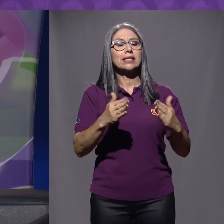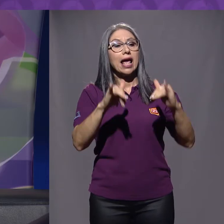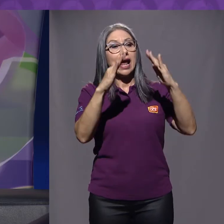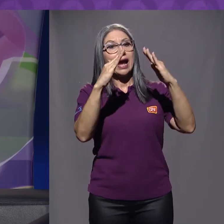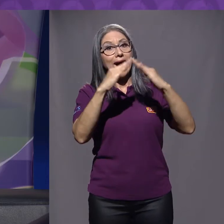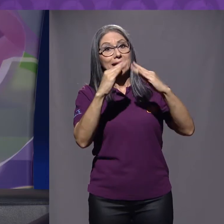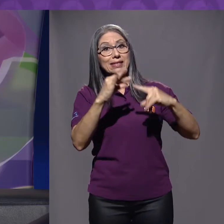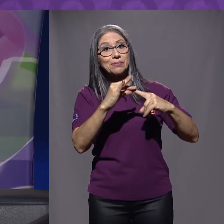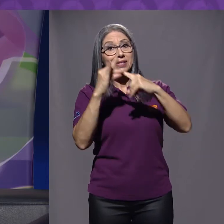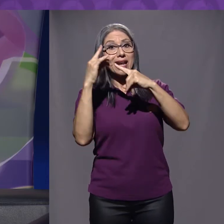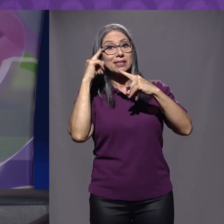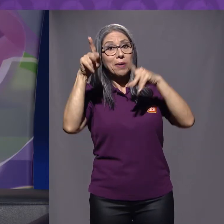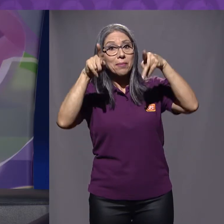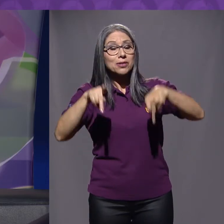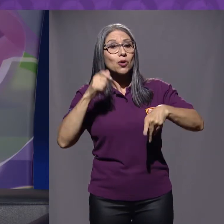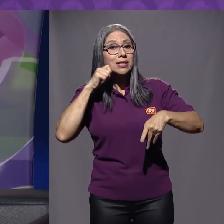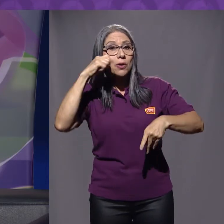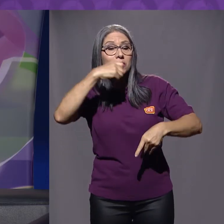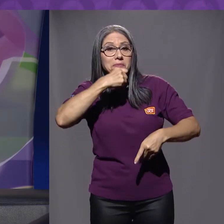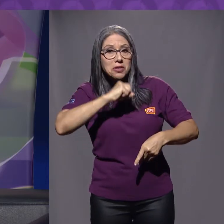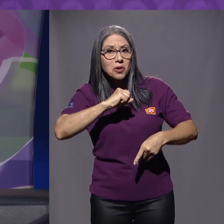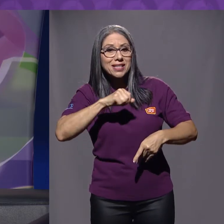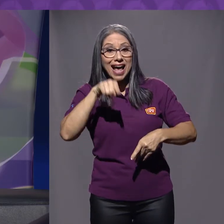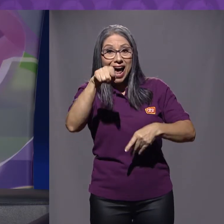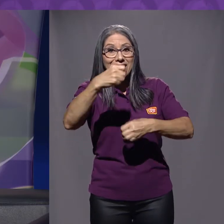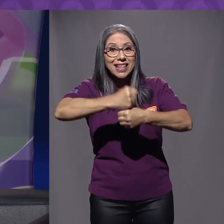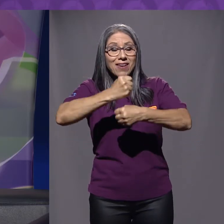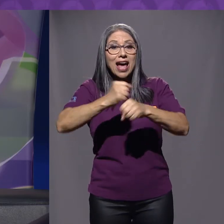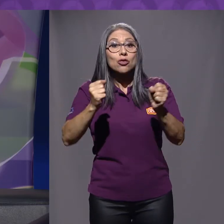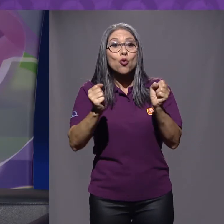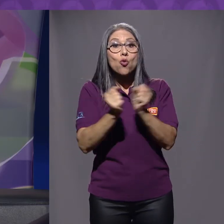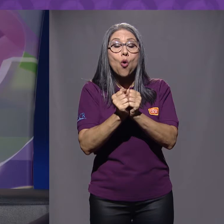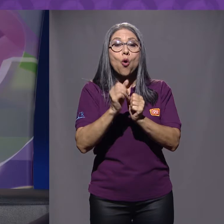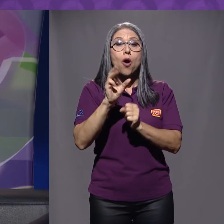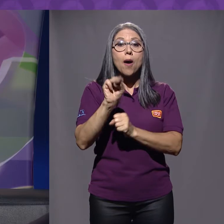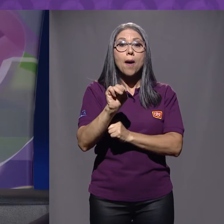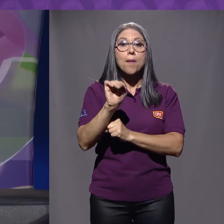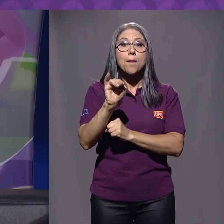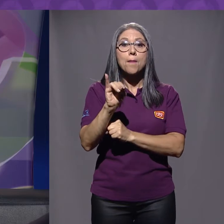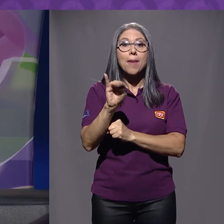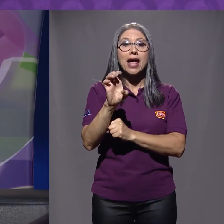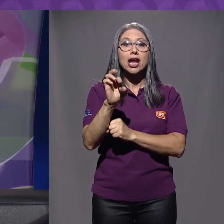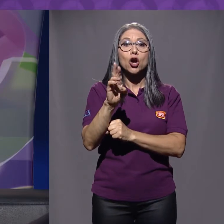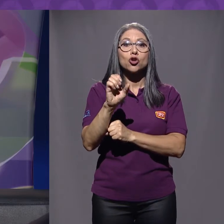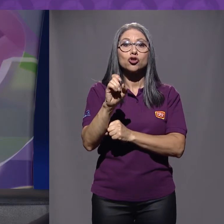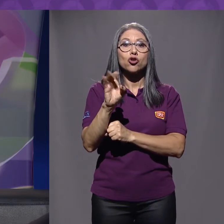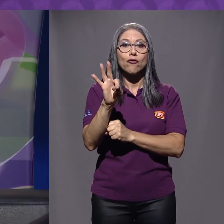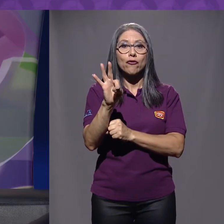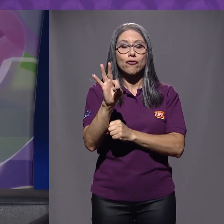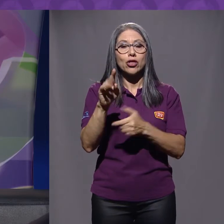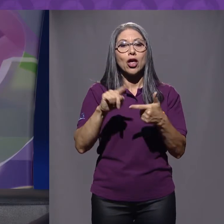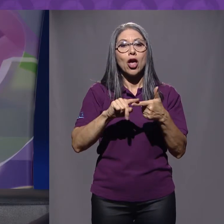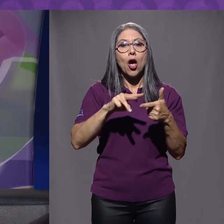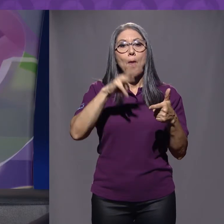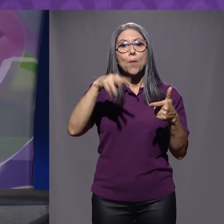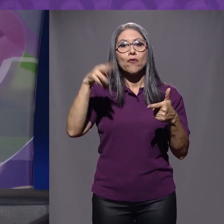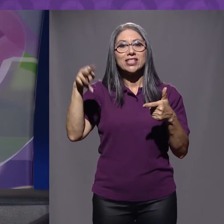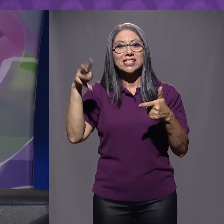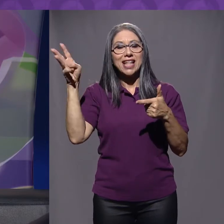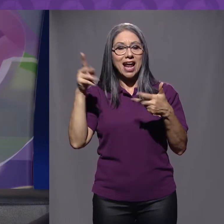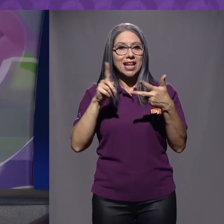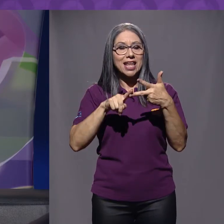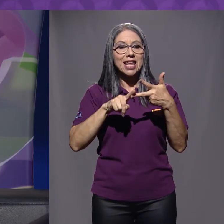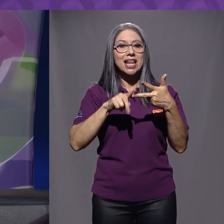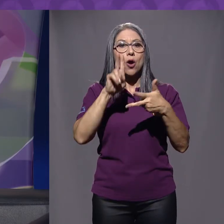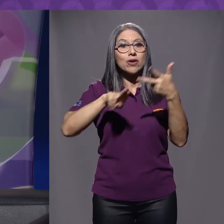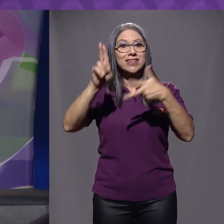junto con Microsoft, ¿verdad? Que en una alianza con Microsoft, Movistar y la Universidad Nacional, para que el